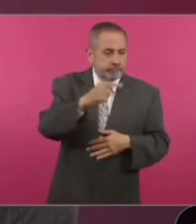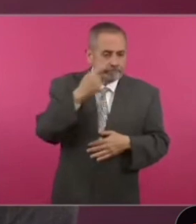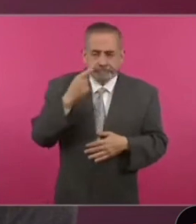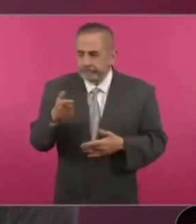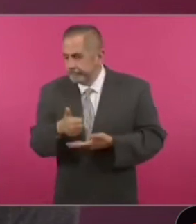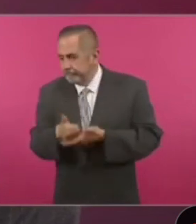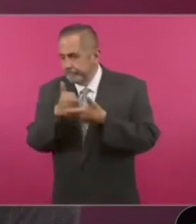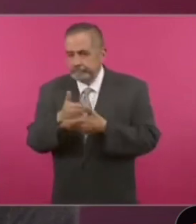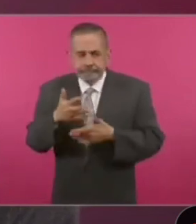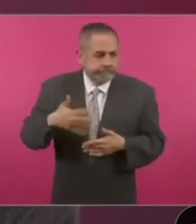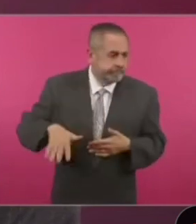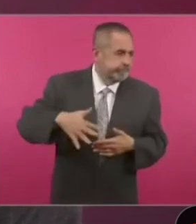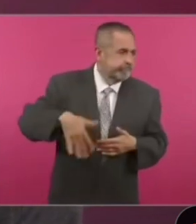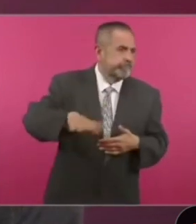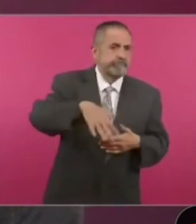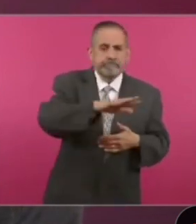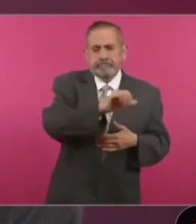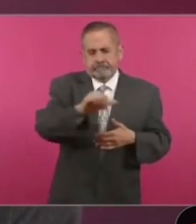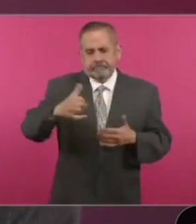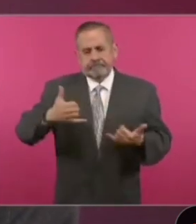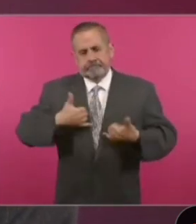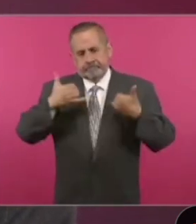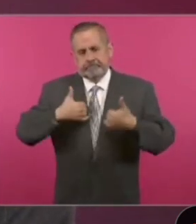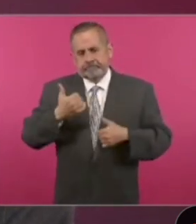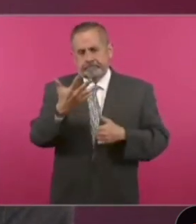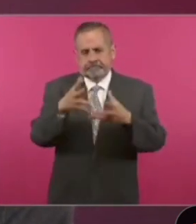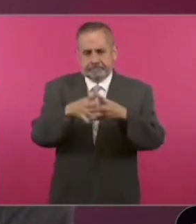ayudando en la búsqueda de los jóvenes.